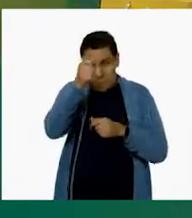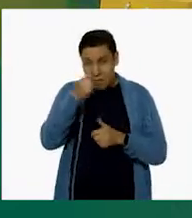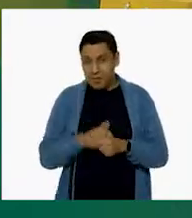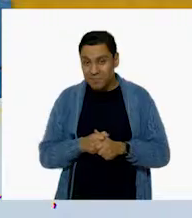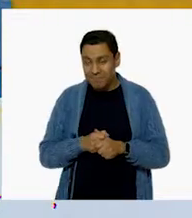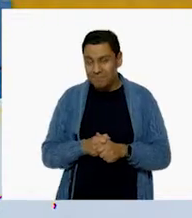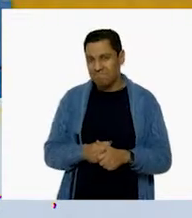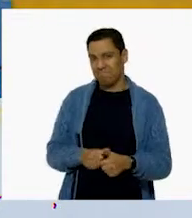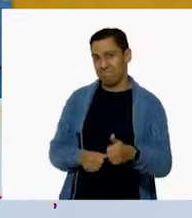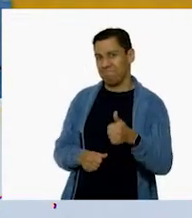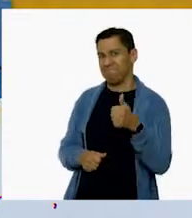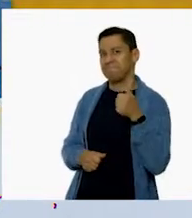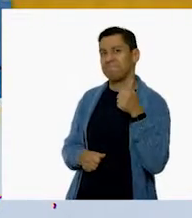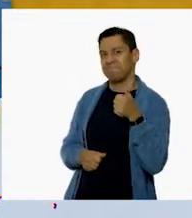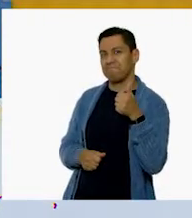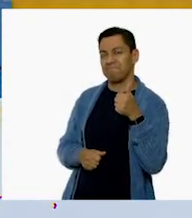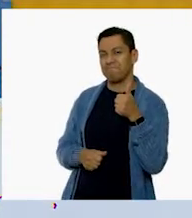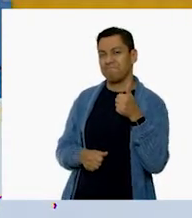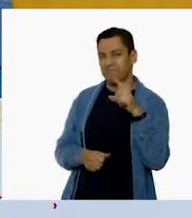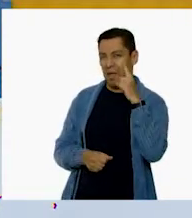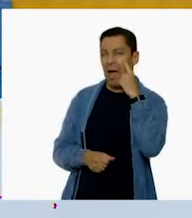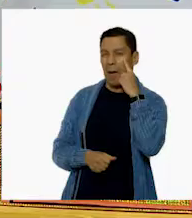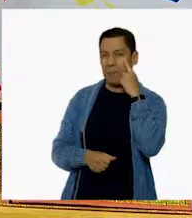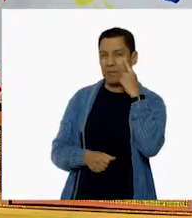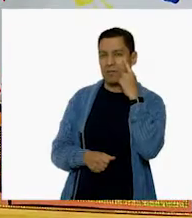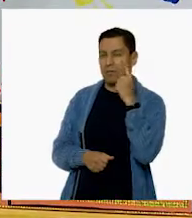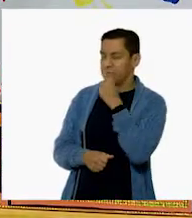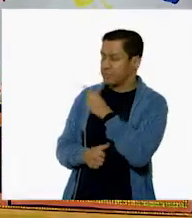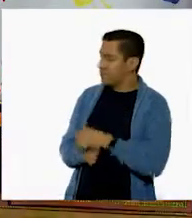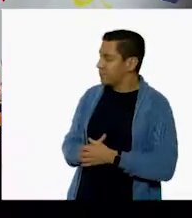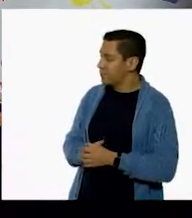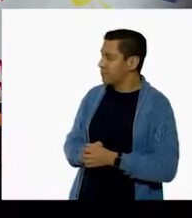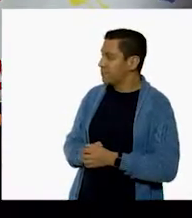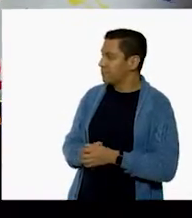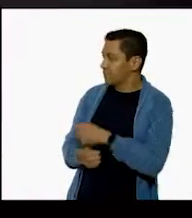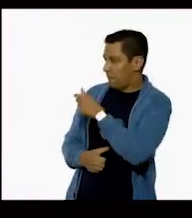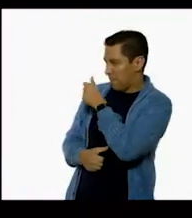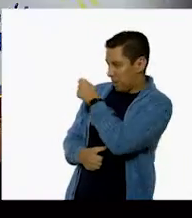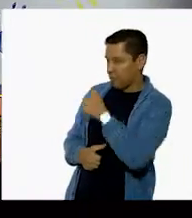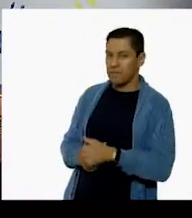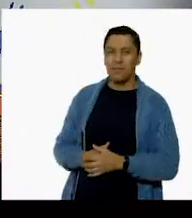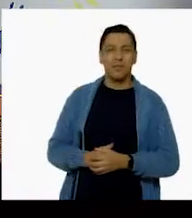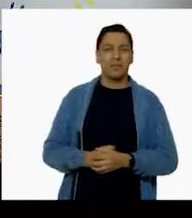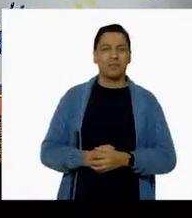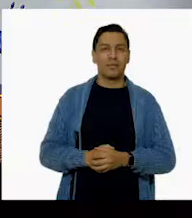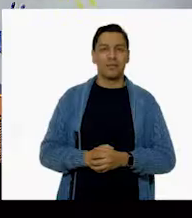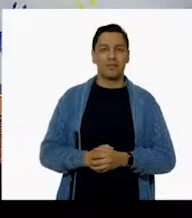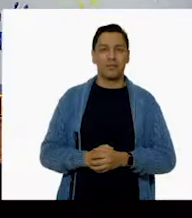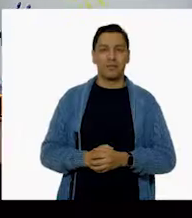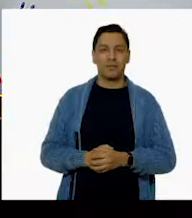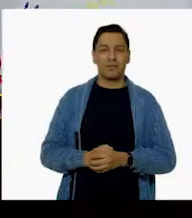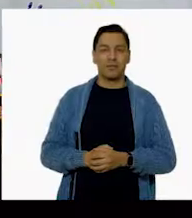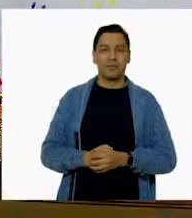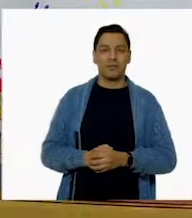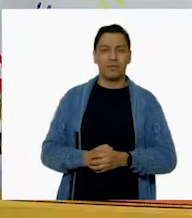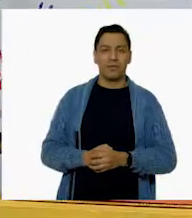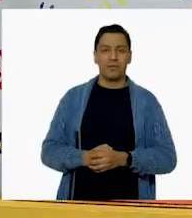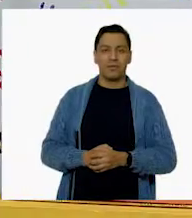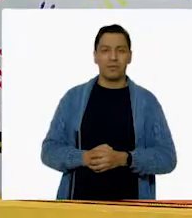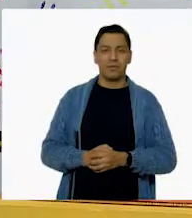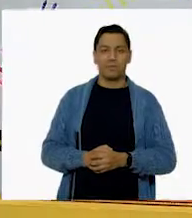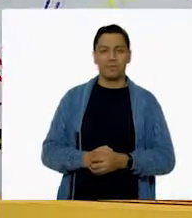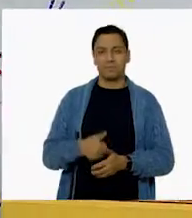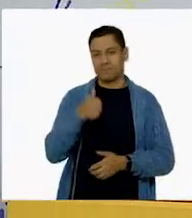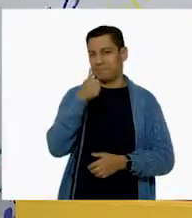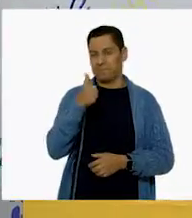nuestra Muy bien. Entonces, a ver, la tomo. Miguel, Aaron, no te muevas, por favor. Y va. Listo. Ya está. Muy bien.